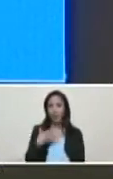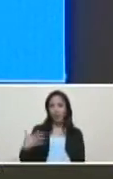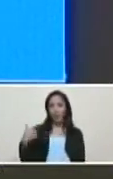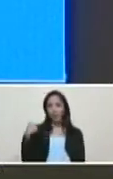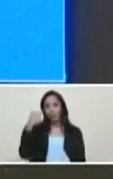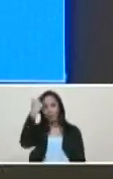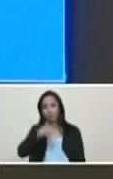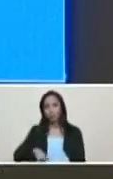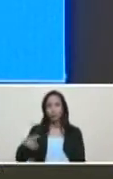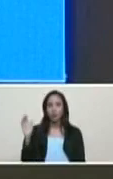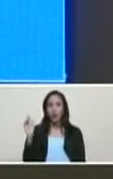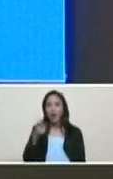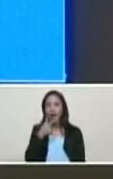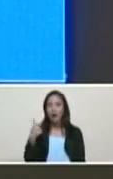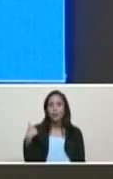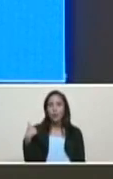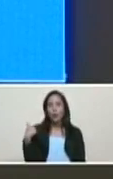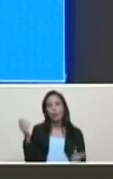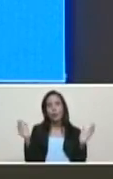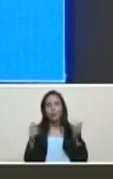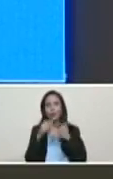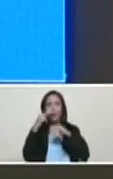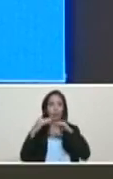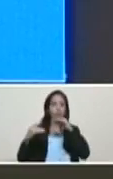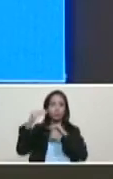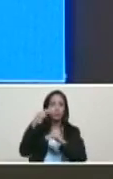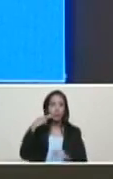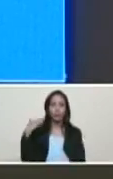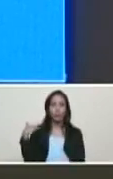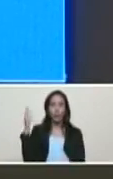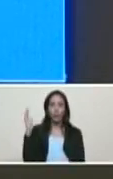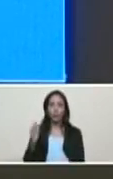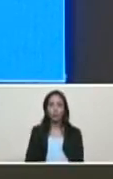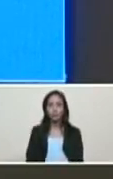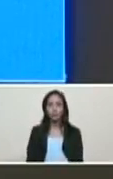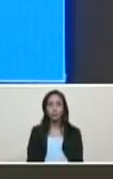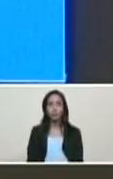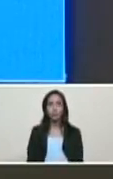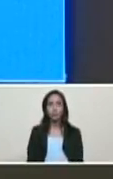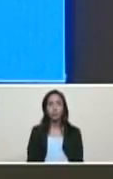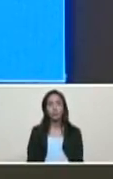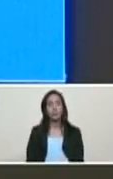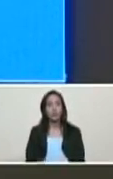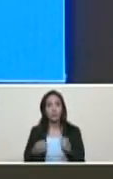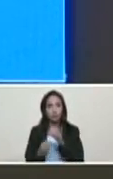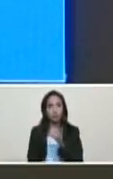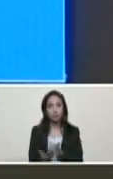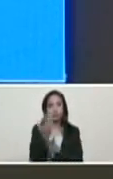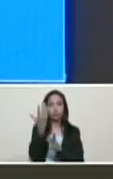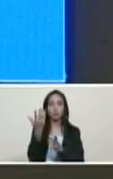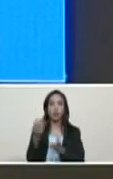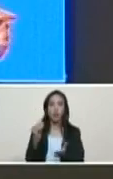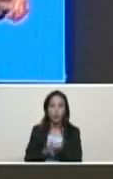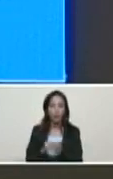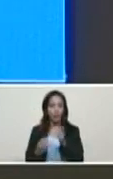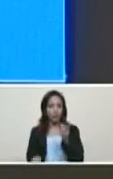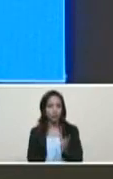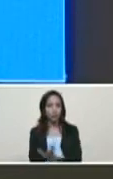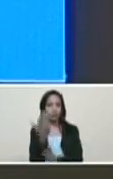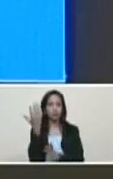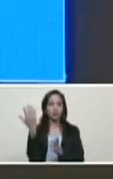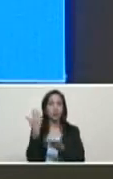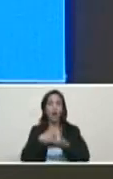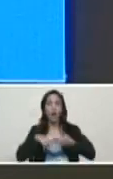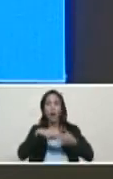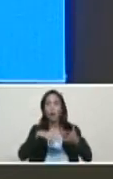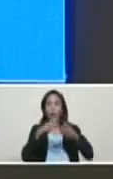superior a todos nosotros. Sí, es el resurgimiento del neofascismo, tanto en el